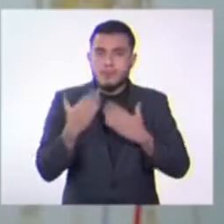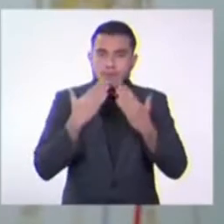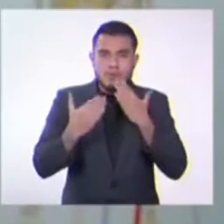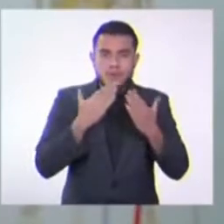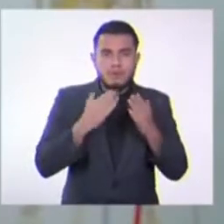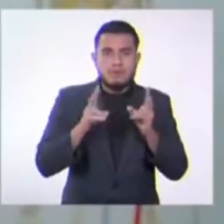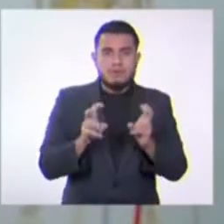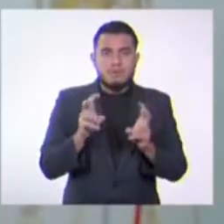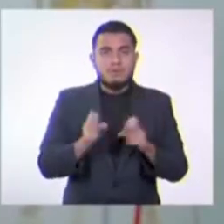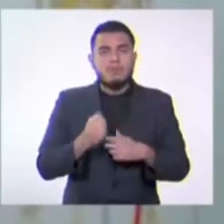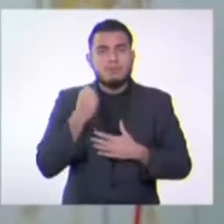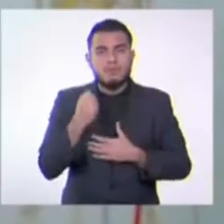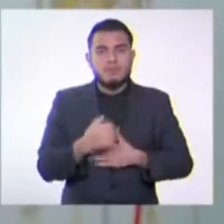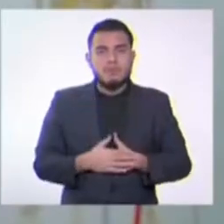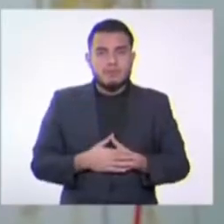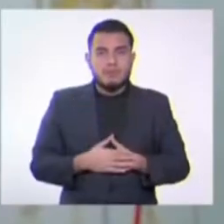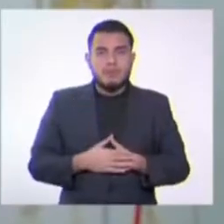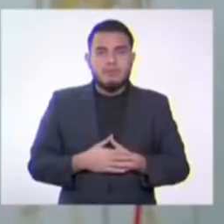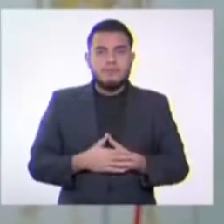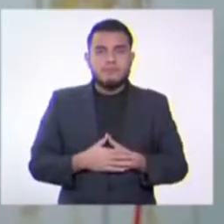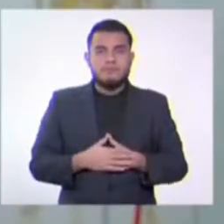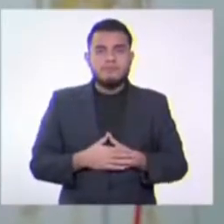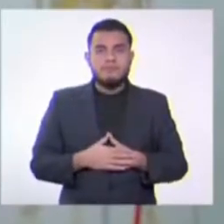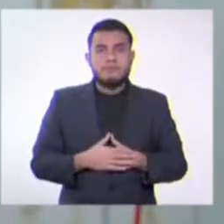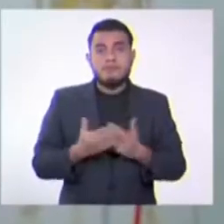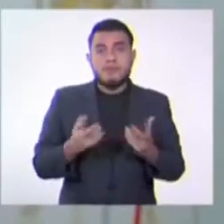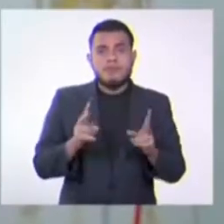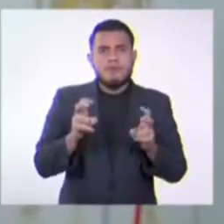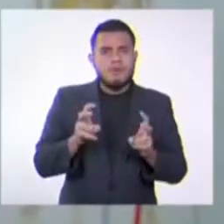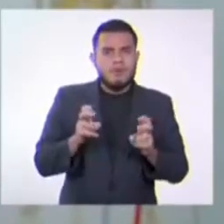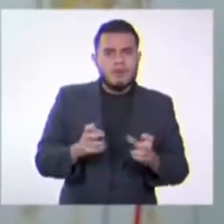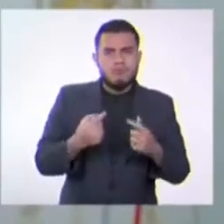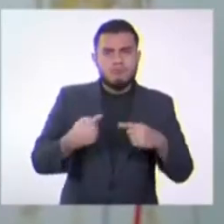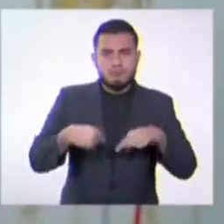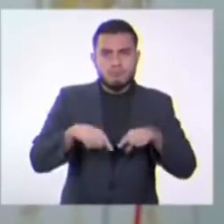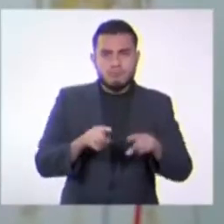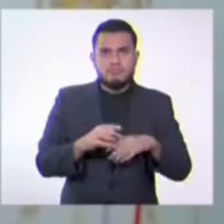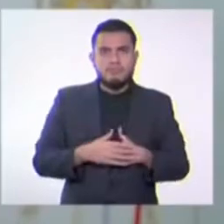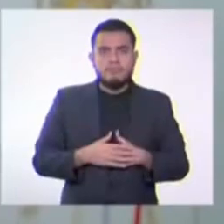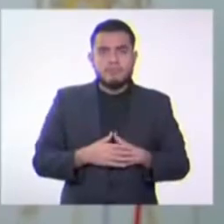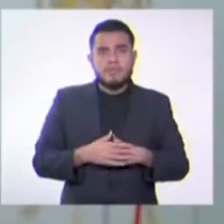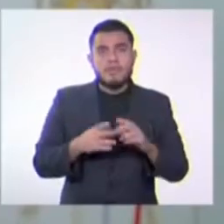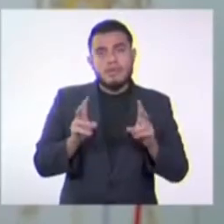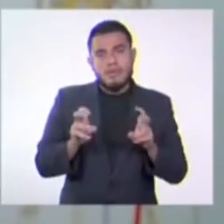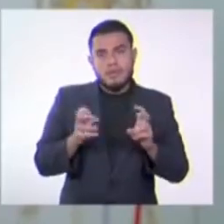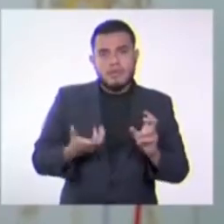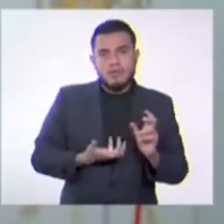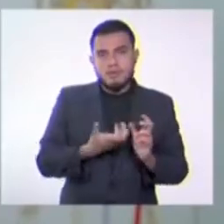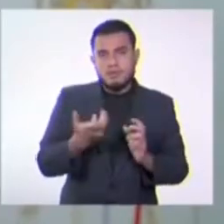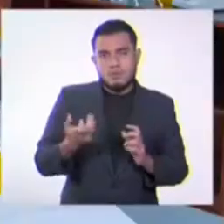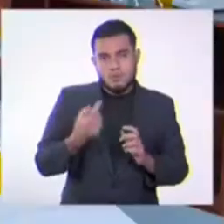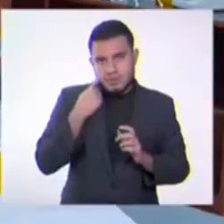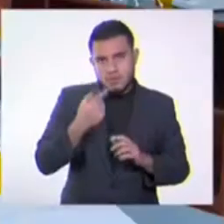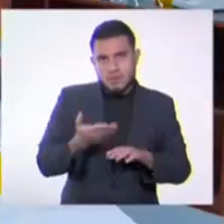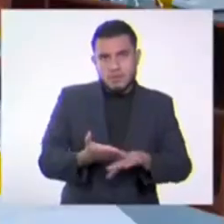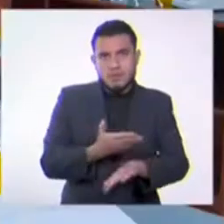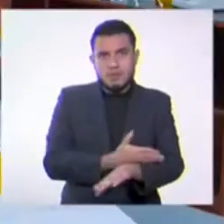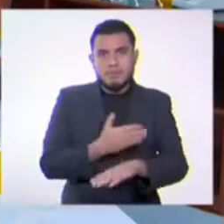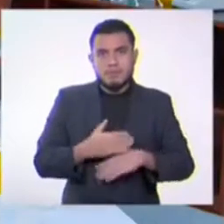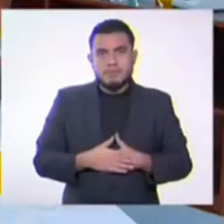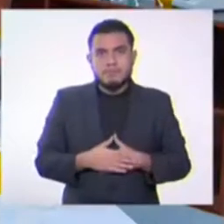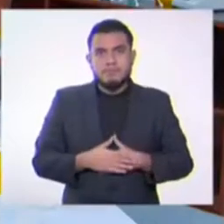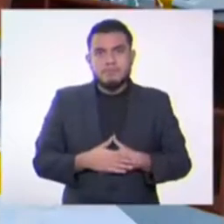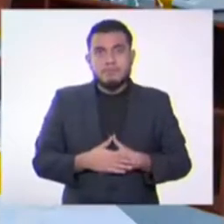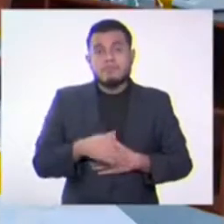tema muy interesante. De hecho, es un poco la continuidad del tema que estuvimos viendo anteriormente.